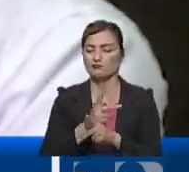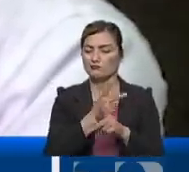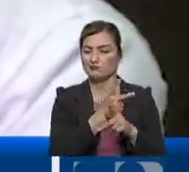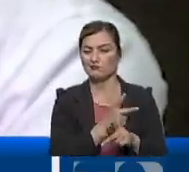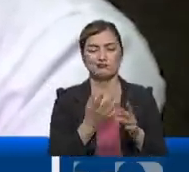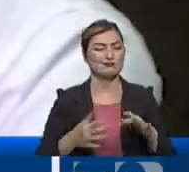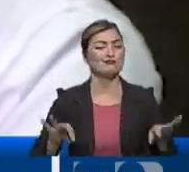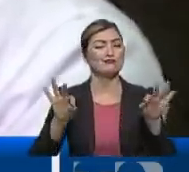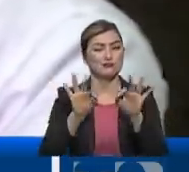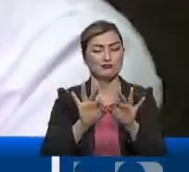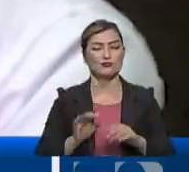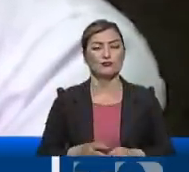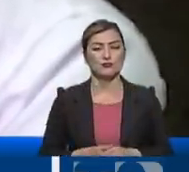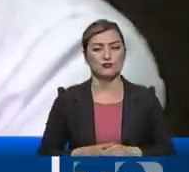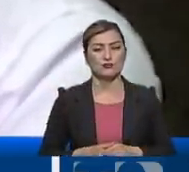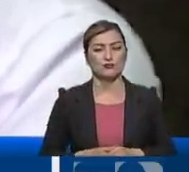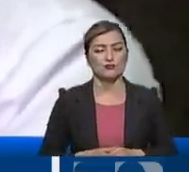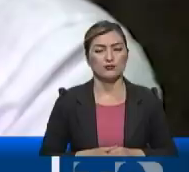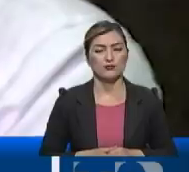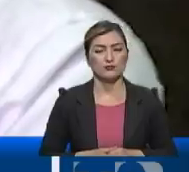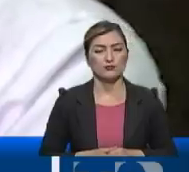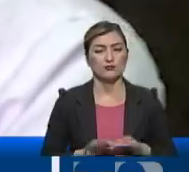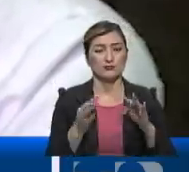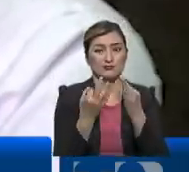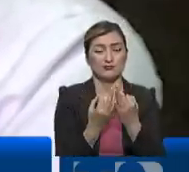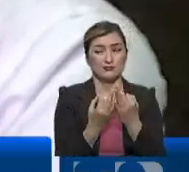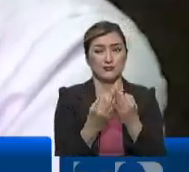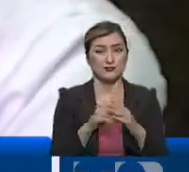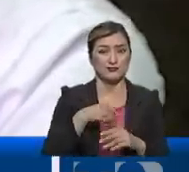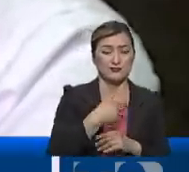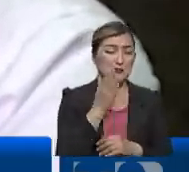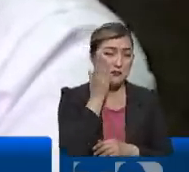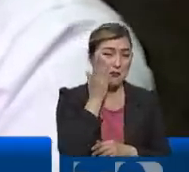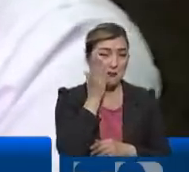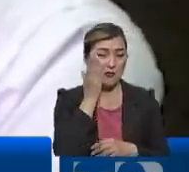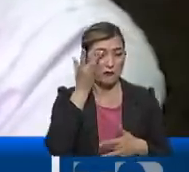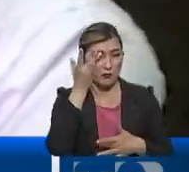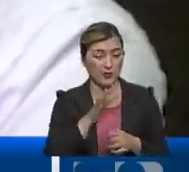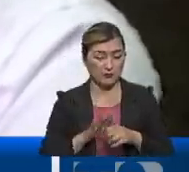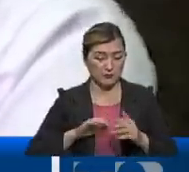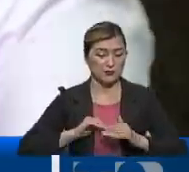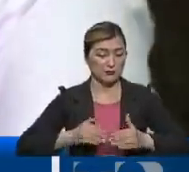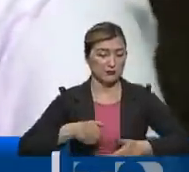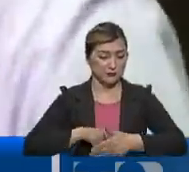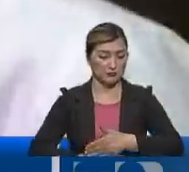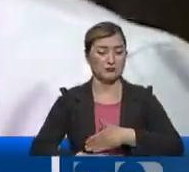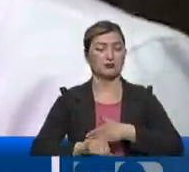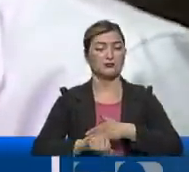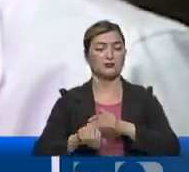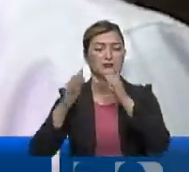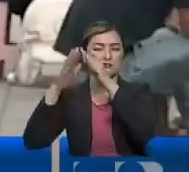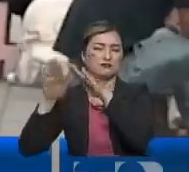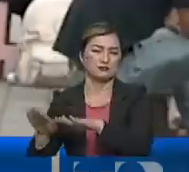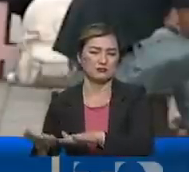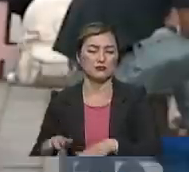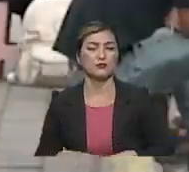y también el resguardo, el confinamiento, es decir, de la familia, de aquella madre que está recién dada a luz, quedarse en